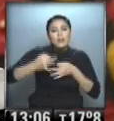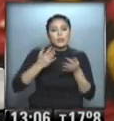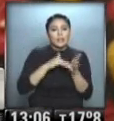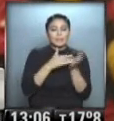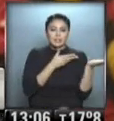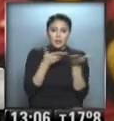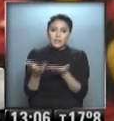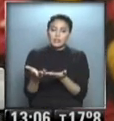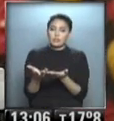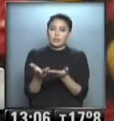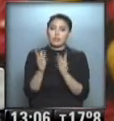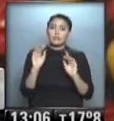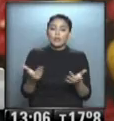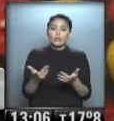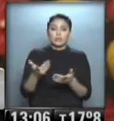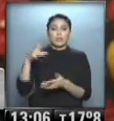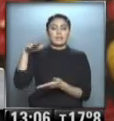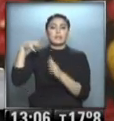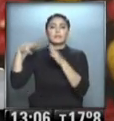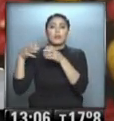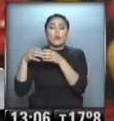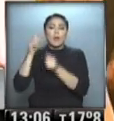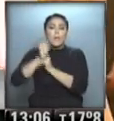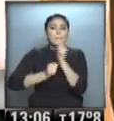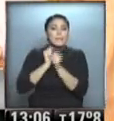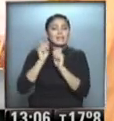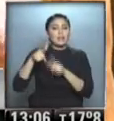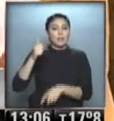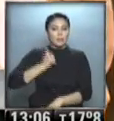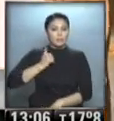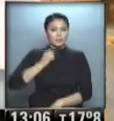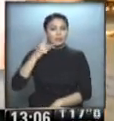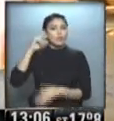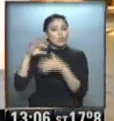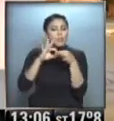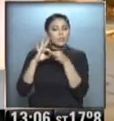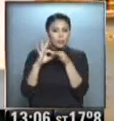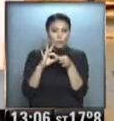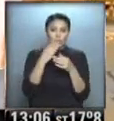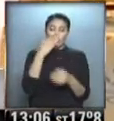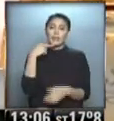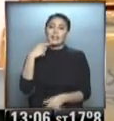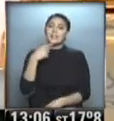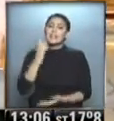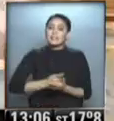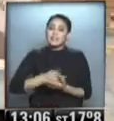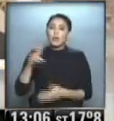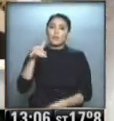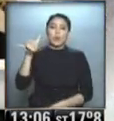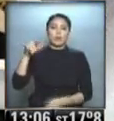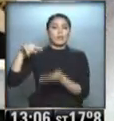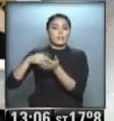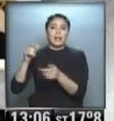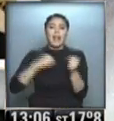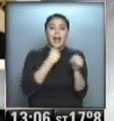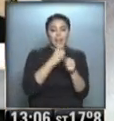prestan, en conjunto la Casa Militar, junto con la empresa operadora del avión inglés, la que definió que ese vuelo de regreso de Hanoi